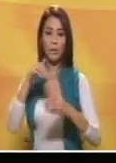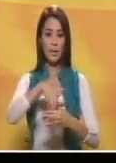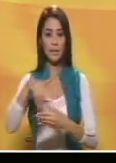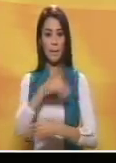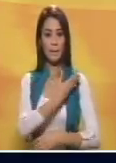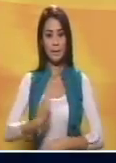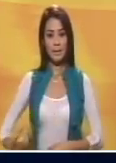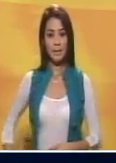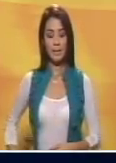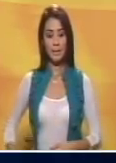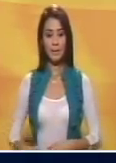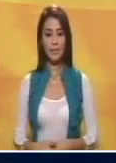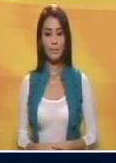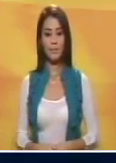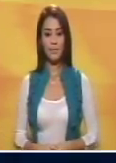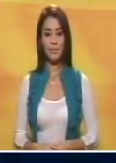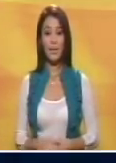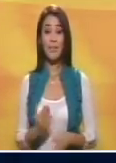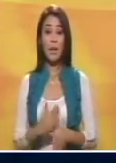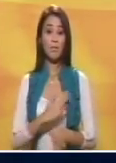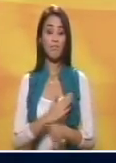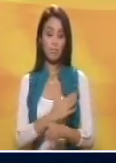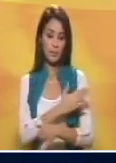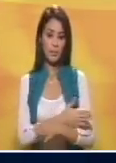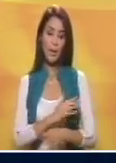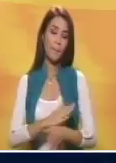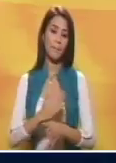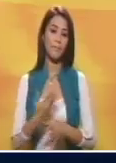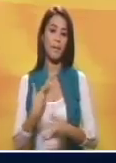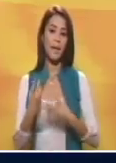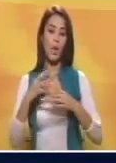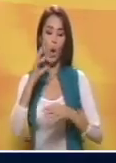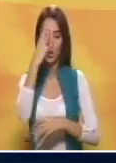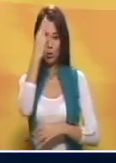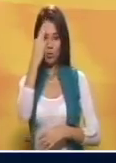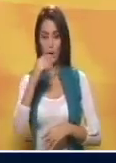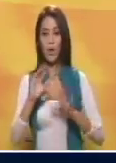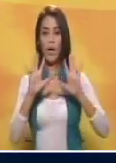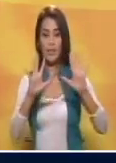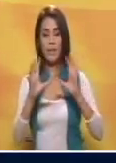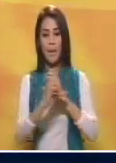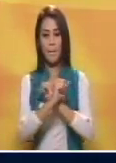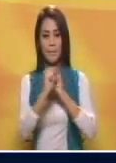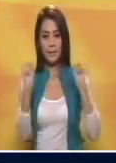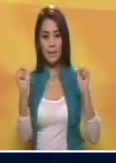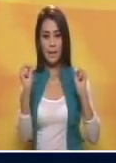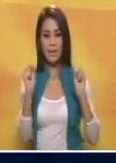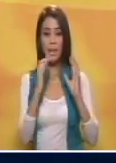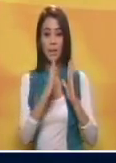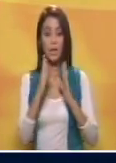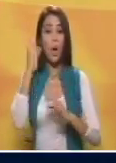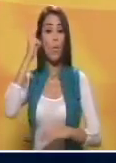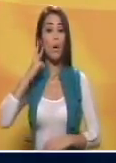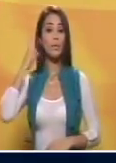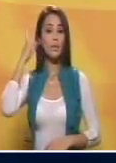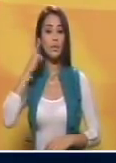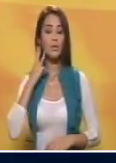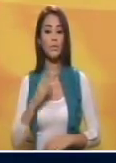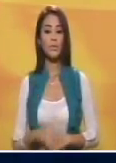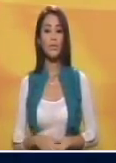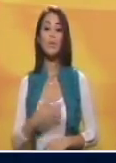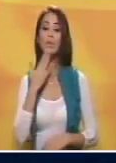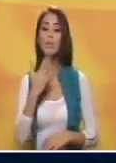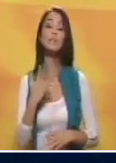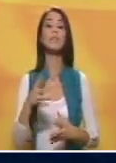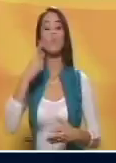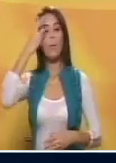elecciones presidenciales de manera anticipada. El Consejo se celebra desde las 10 de la mañana en la sede del organismo en Washington, a solicitud de